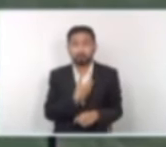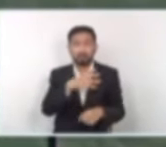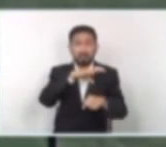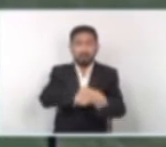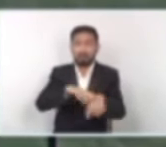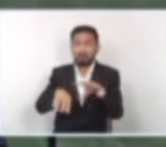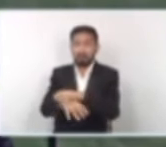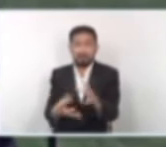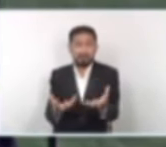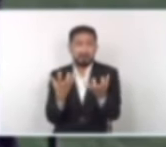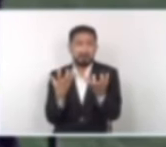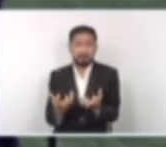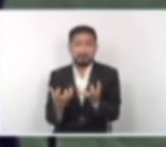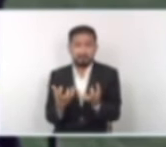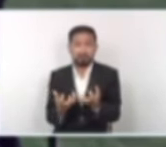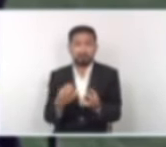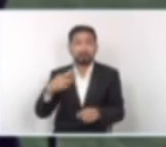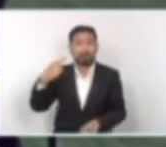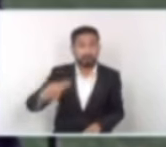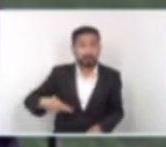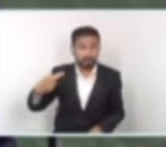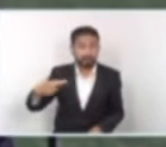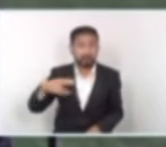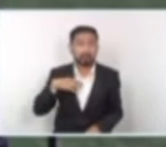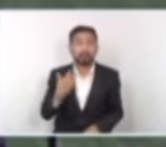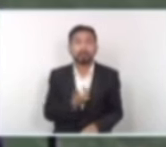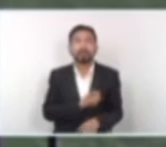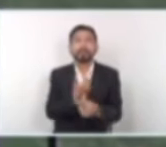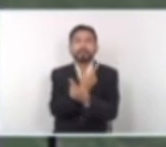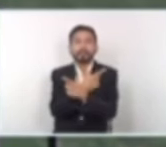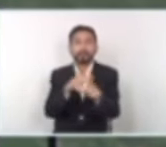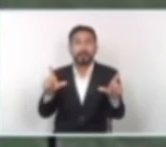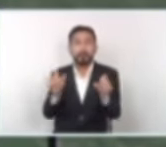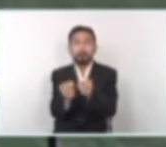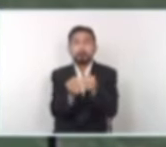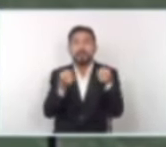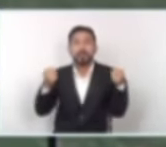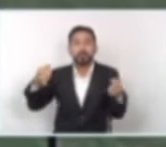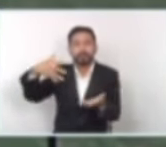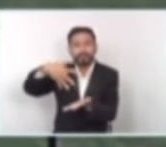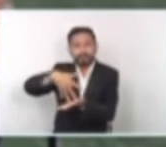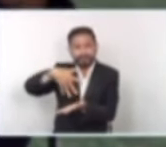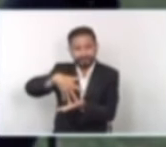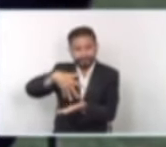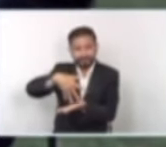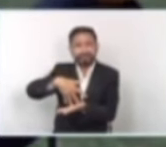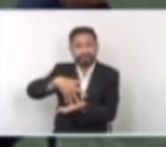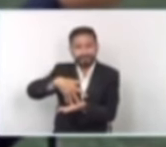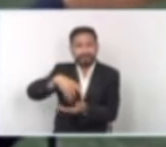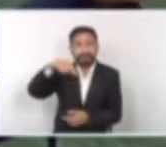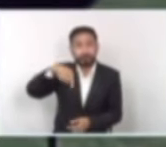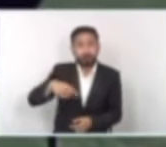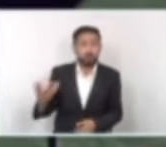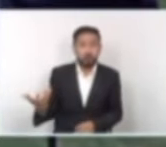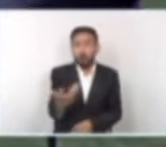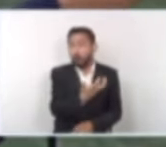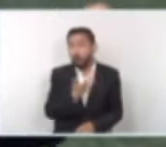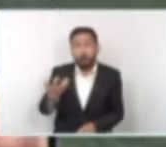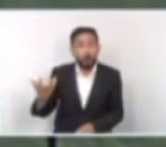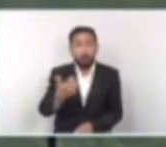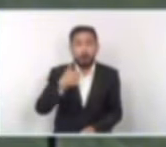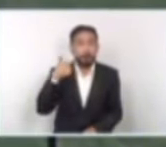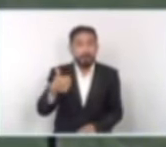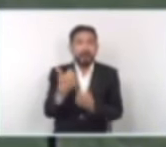encarcelado miles, pero la realidad es que hemos liberado a millones. Ahora son los buenos los que viven